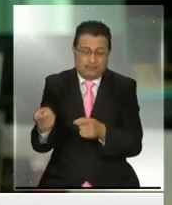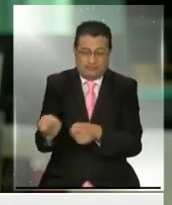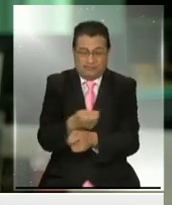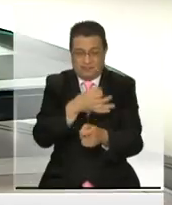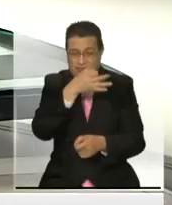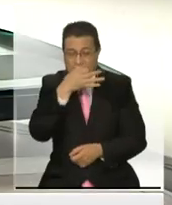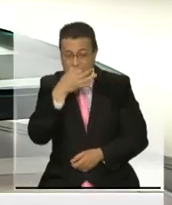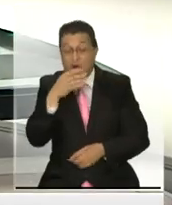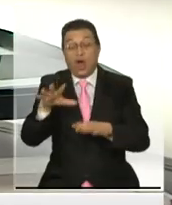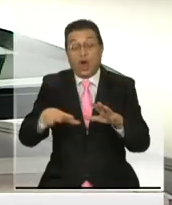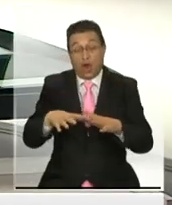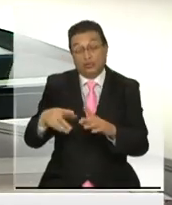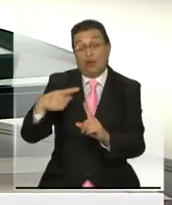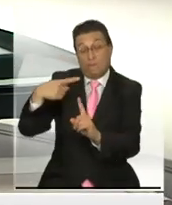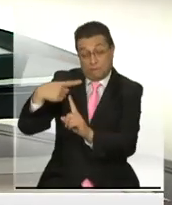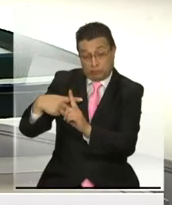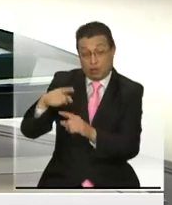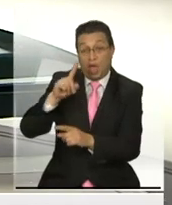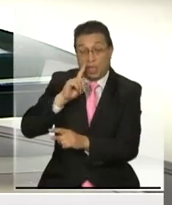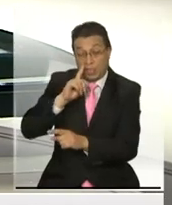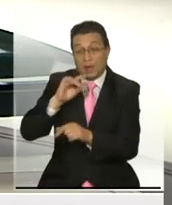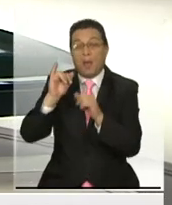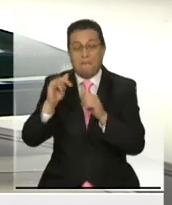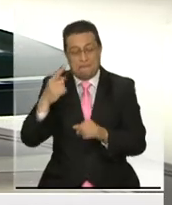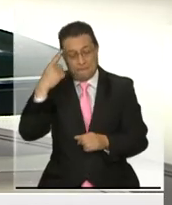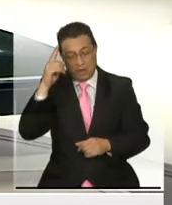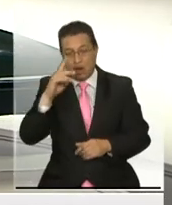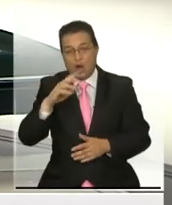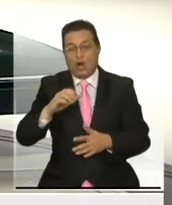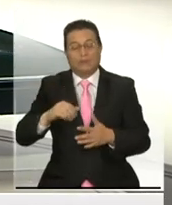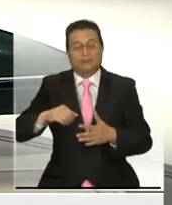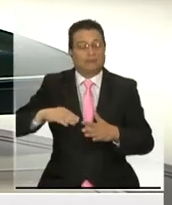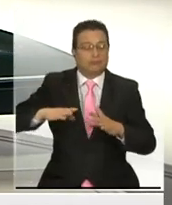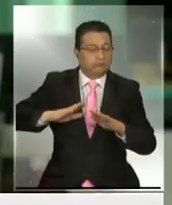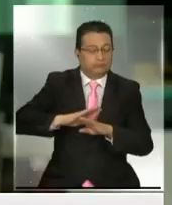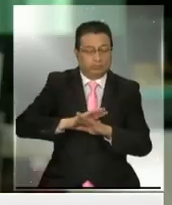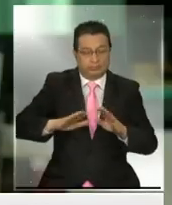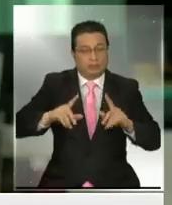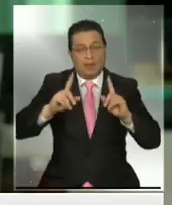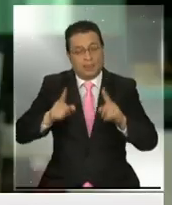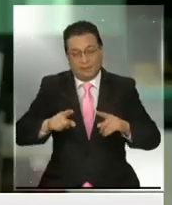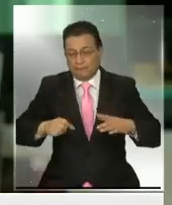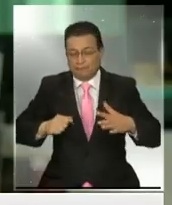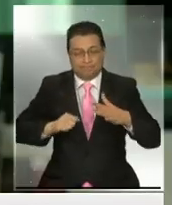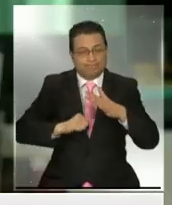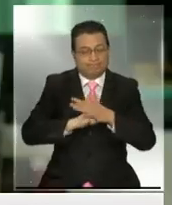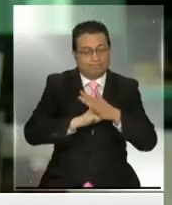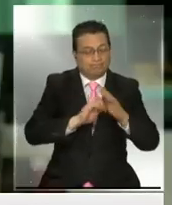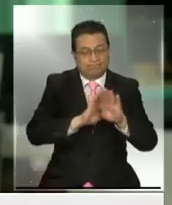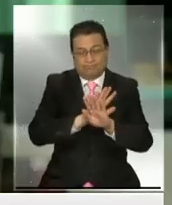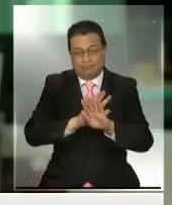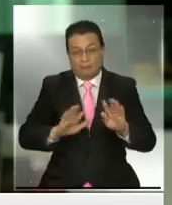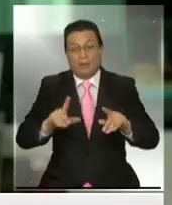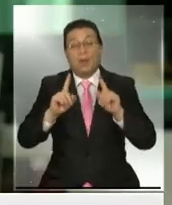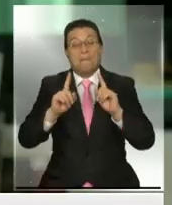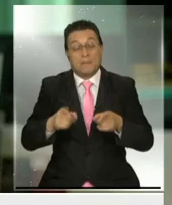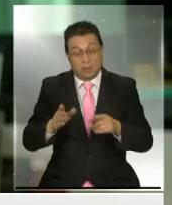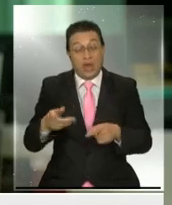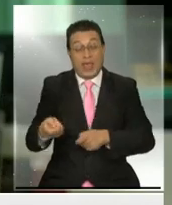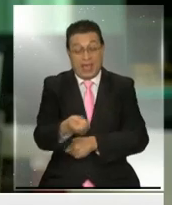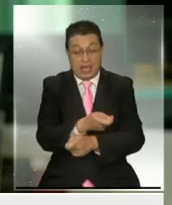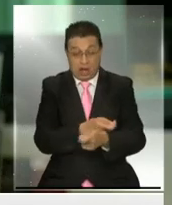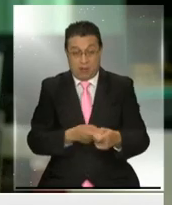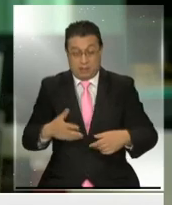buenas pero también claramente yo ya que se llegó a un tope en eso y vamos a tener que enfrentar un área distinta vamos a seguir siendo una economía